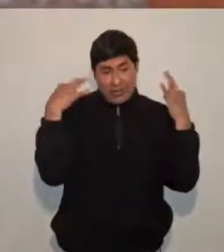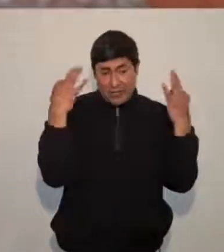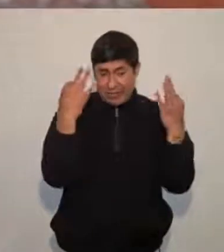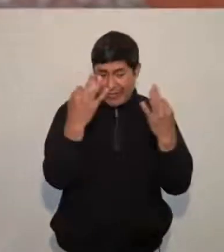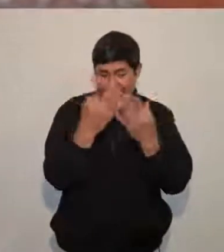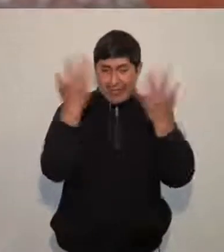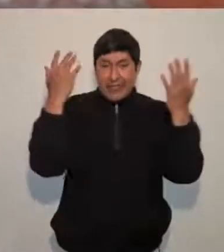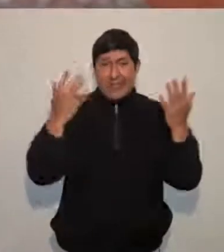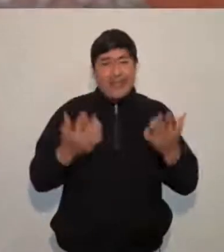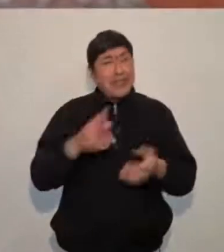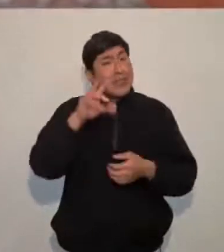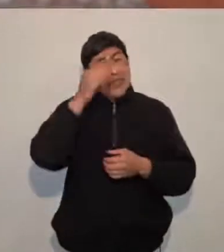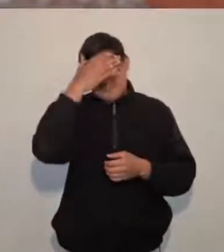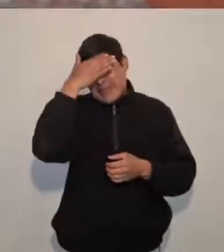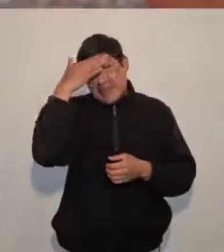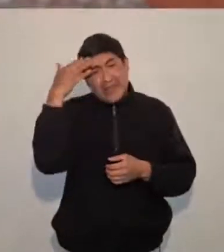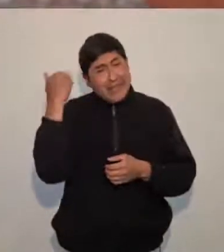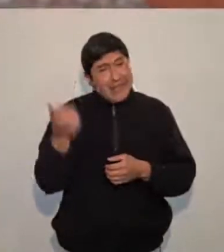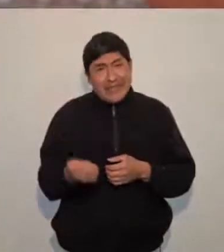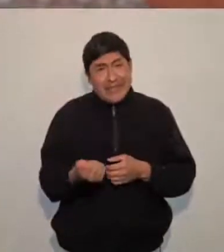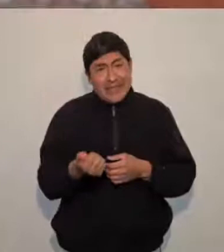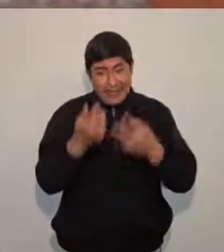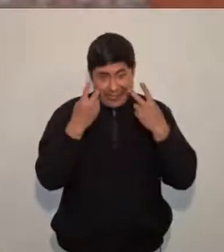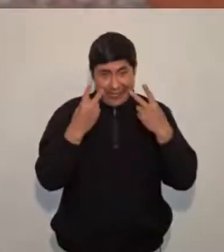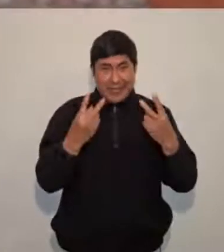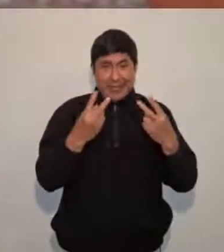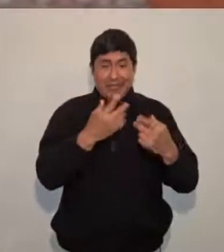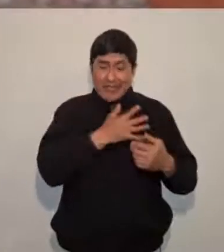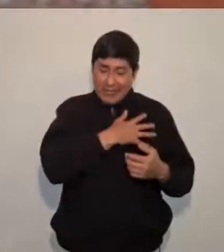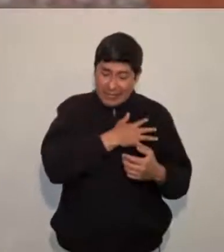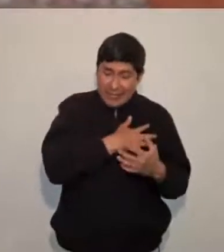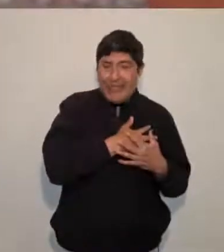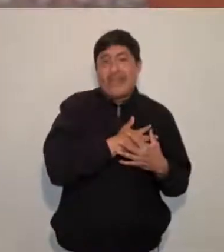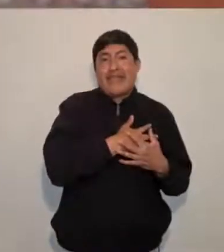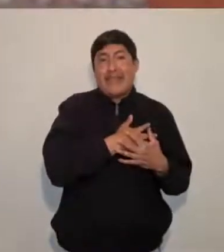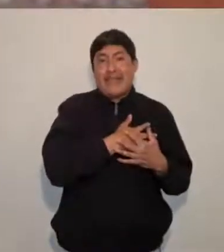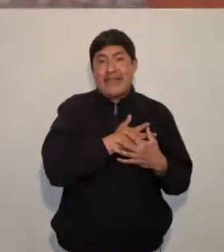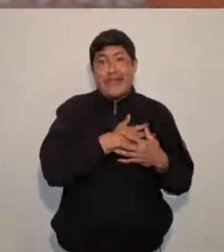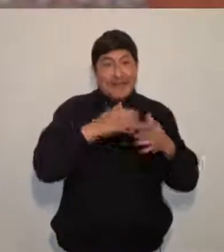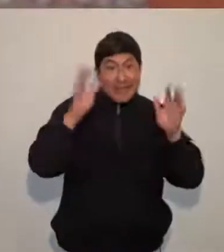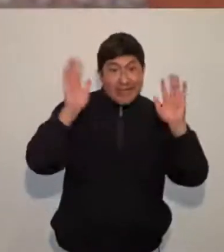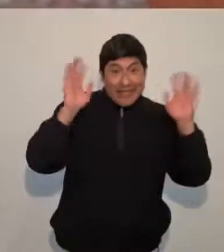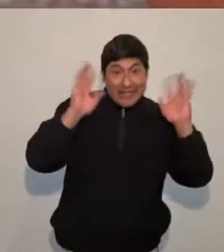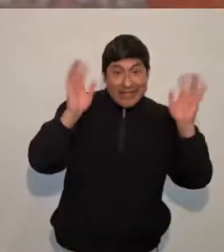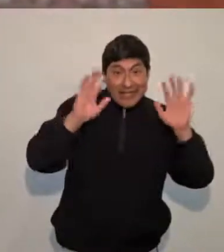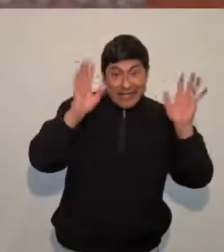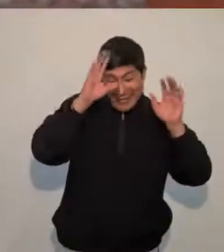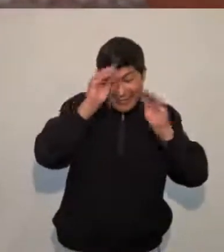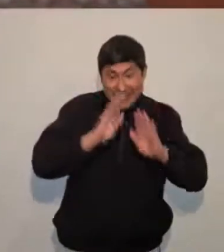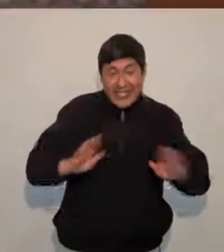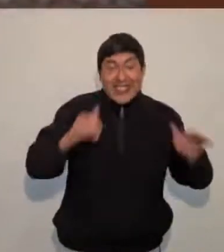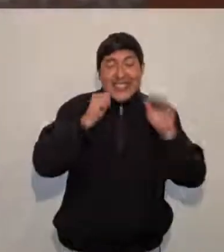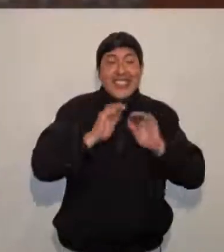familias. No lo olvides. Mira con el corazón. Hasta pronto, amigos.